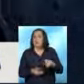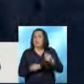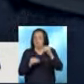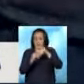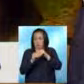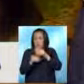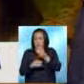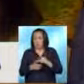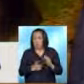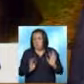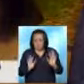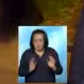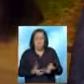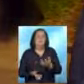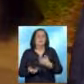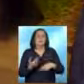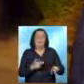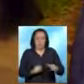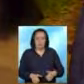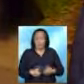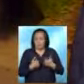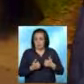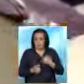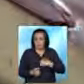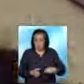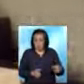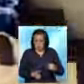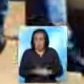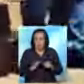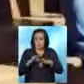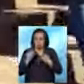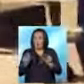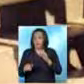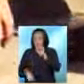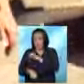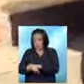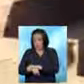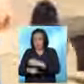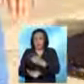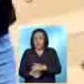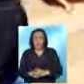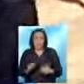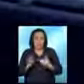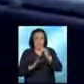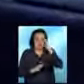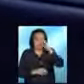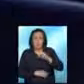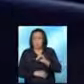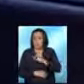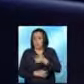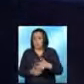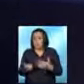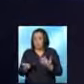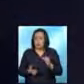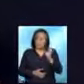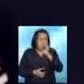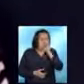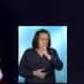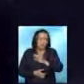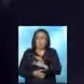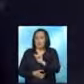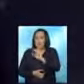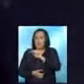depositarles con la esperanza de recuperarlo con bien. La familia fue detenida por la DIRINCRI, que se encuentra ahora tras los pasos de Aníbal Chalco,